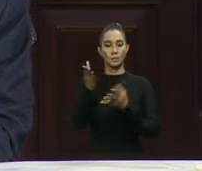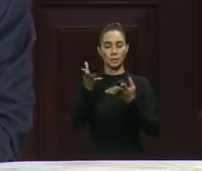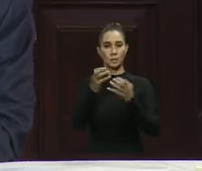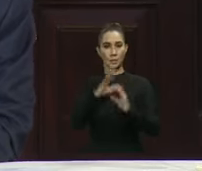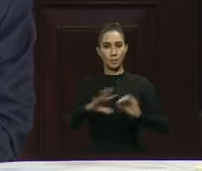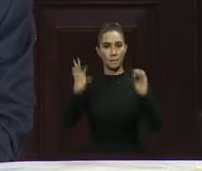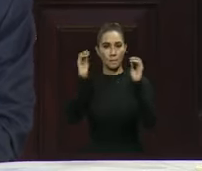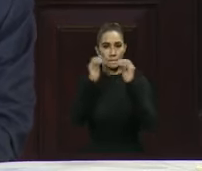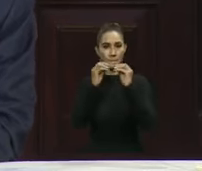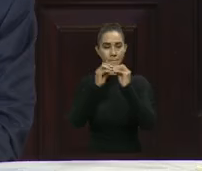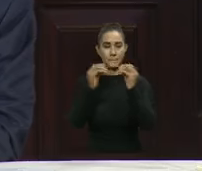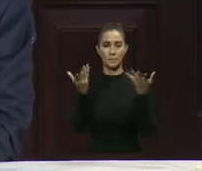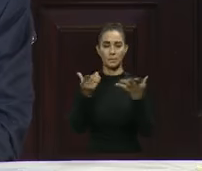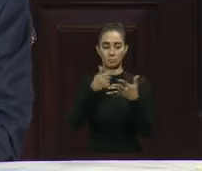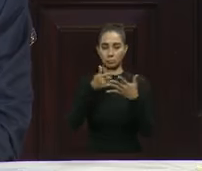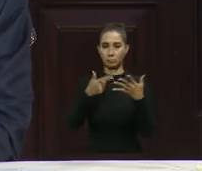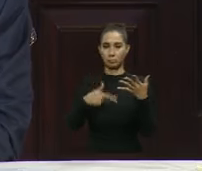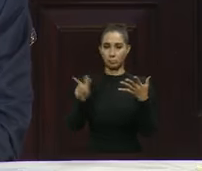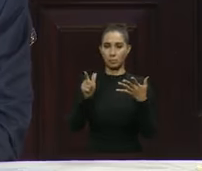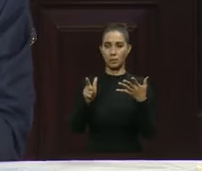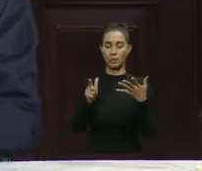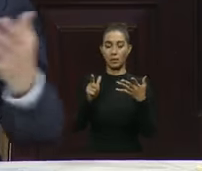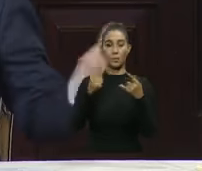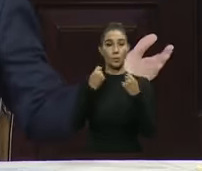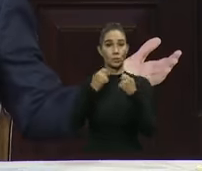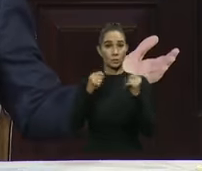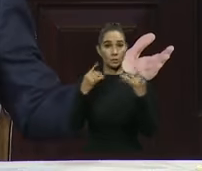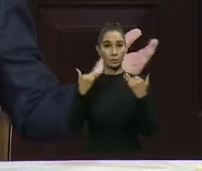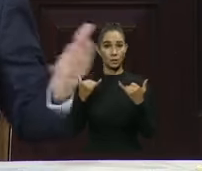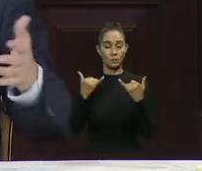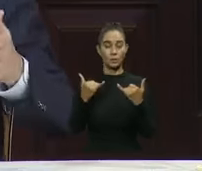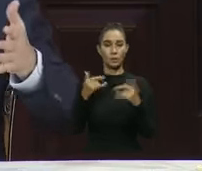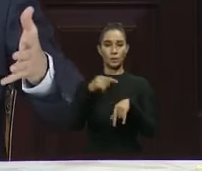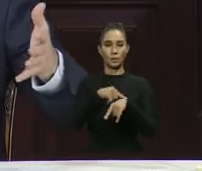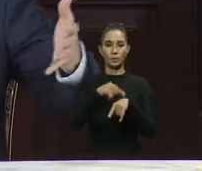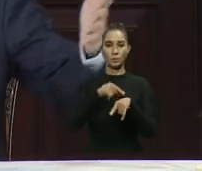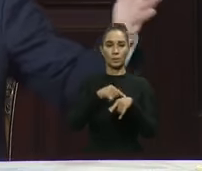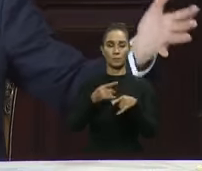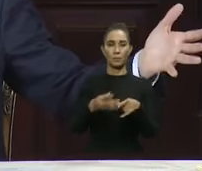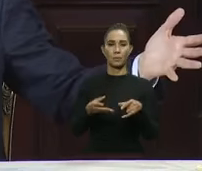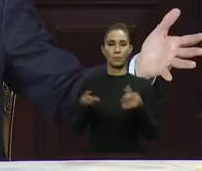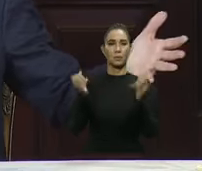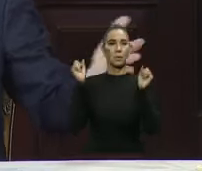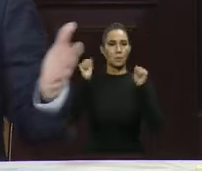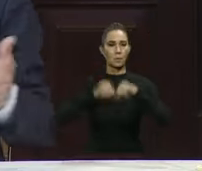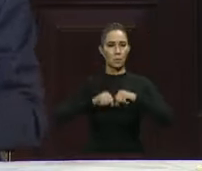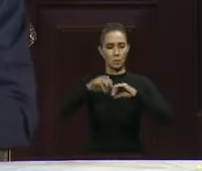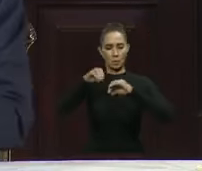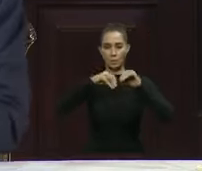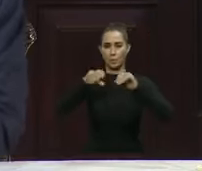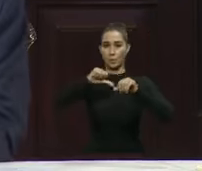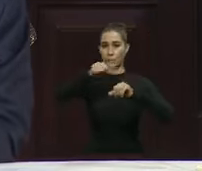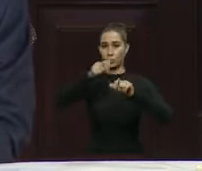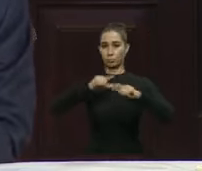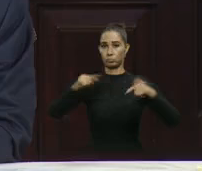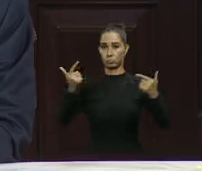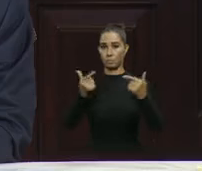tener más opciones. Lo que estamos tratando en estos momentos especiales de que tengan más opciones, porque también